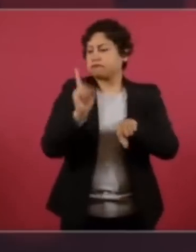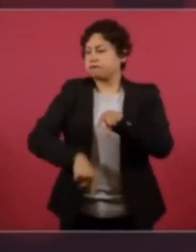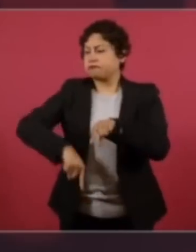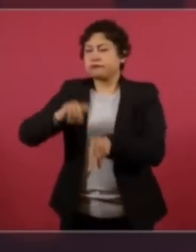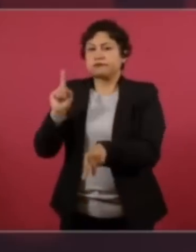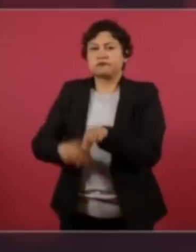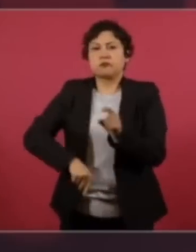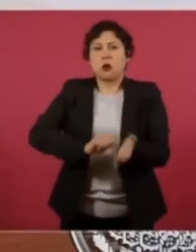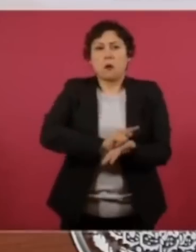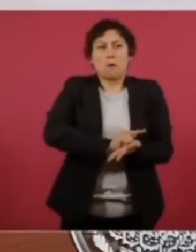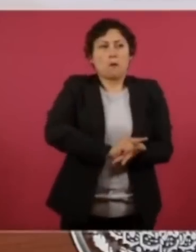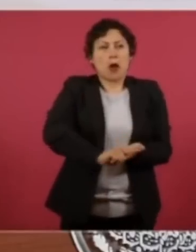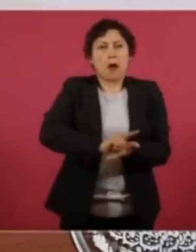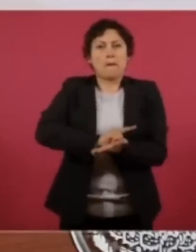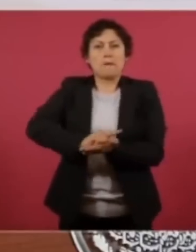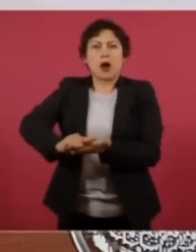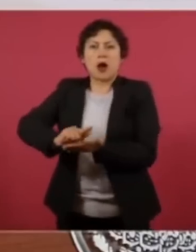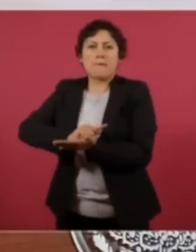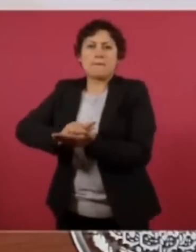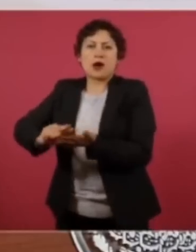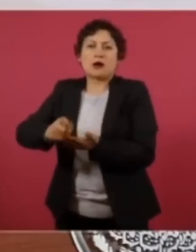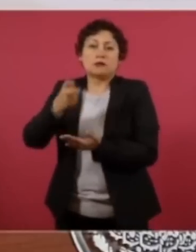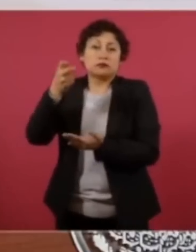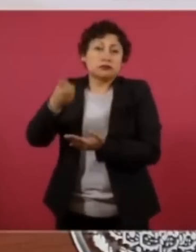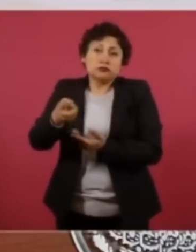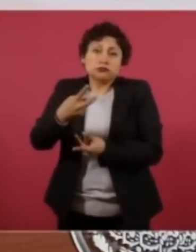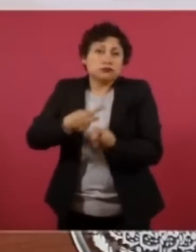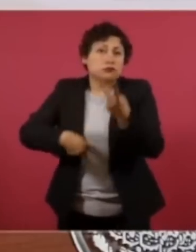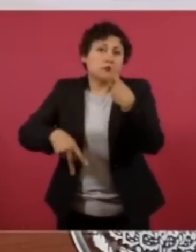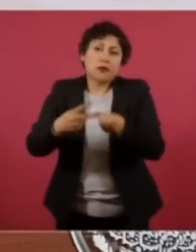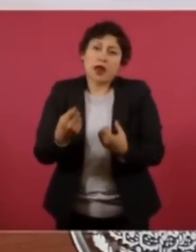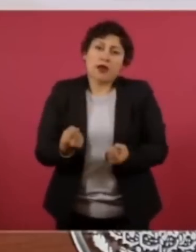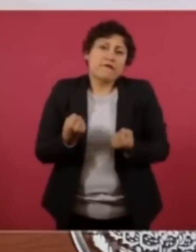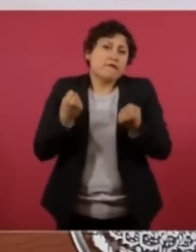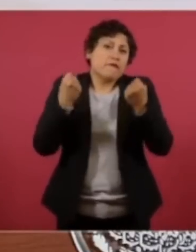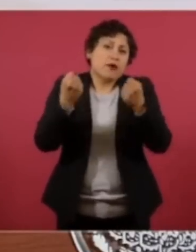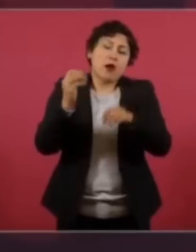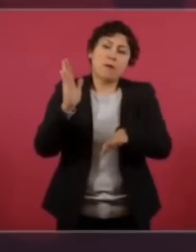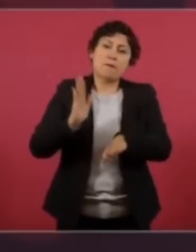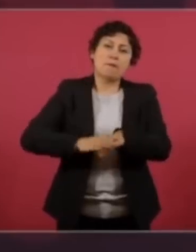que eso nos fortalece moralmente,